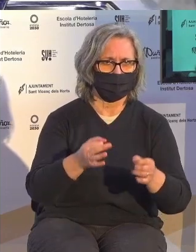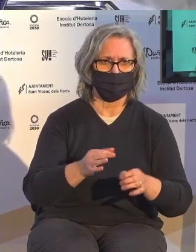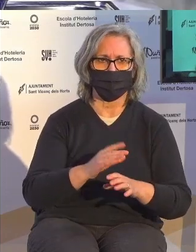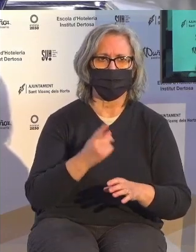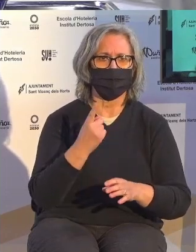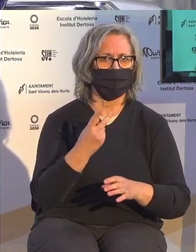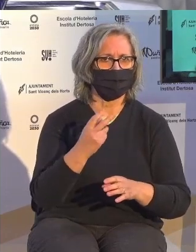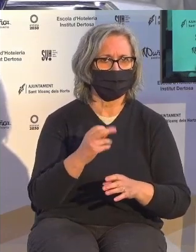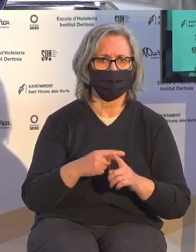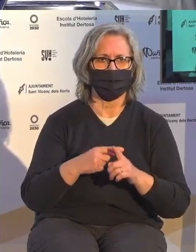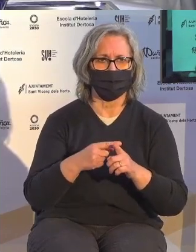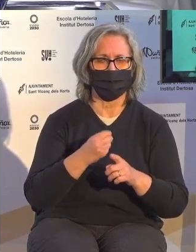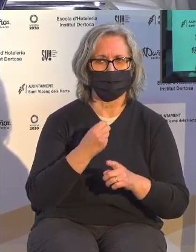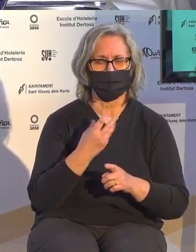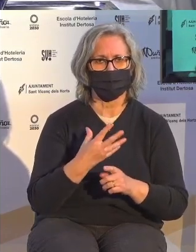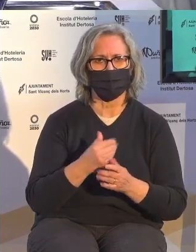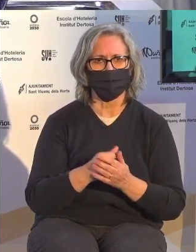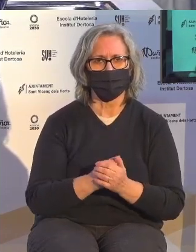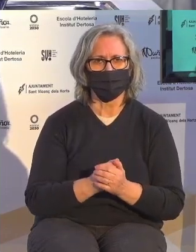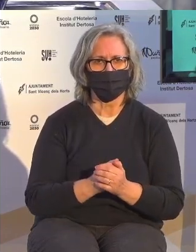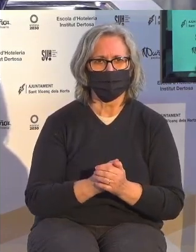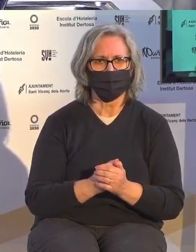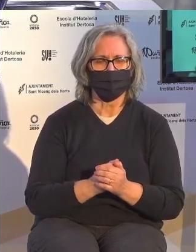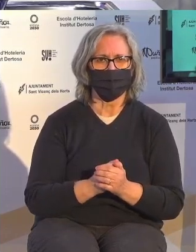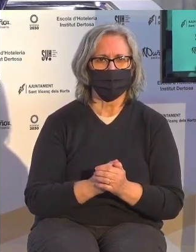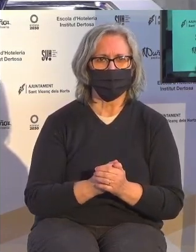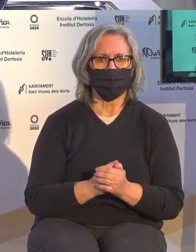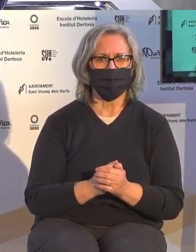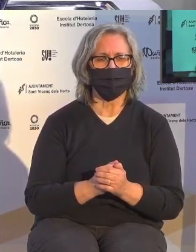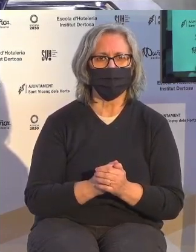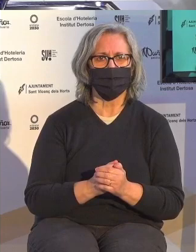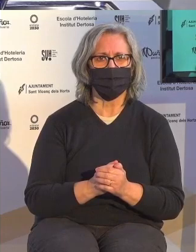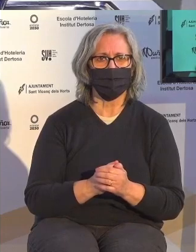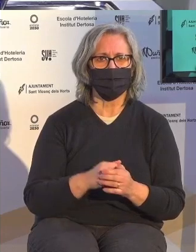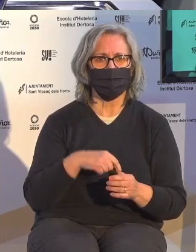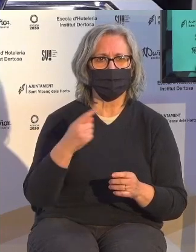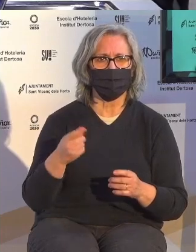tenemos al quinto las claras